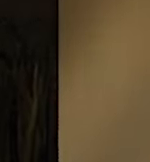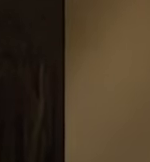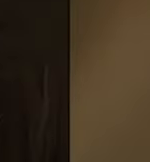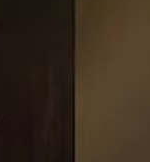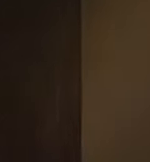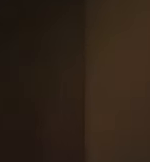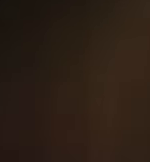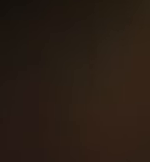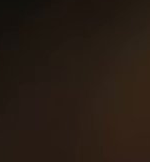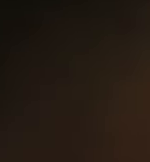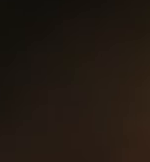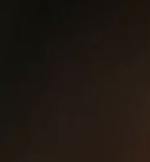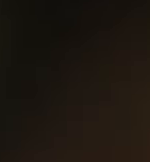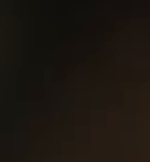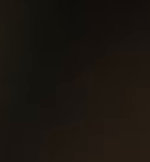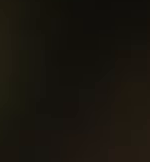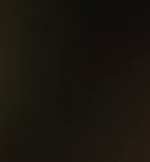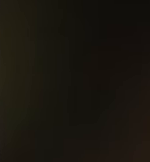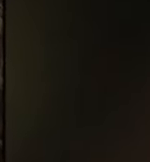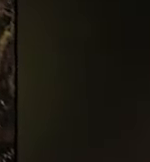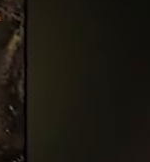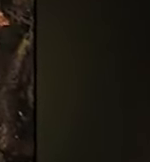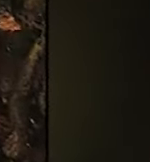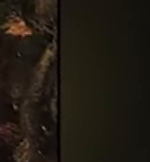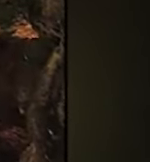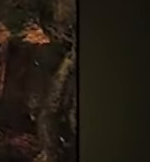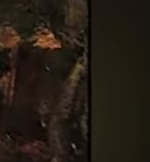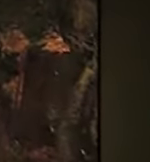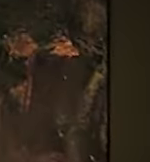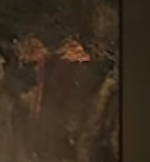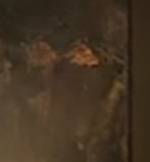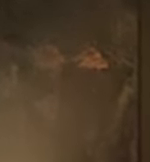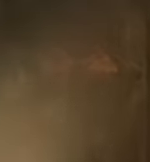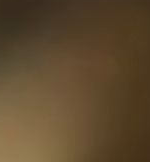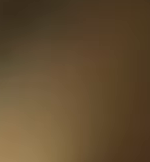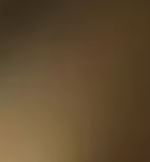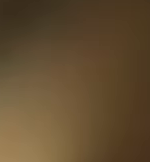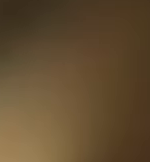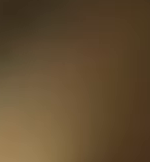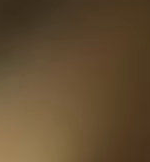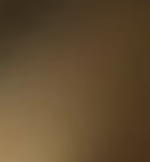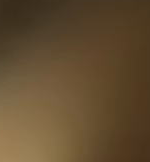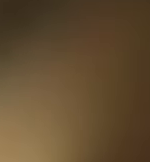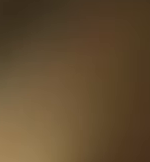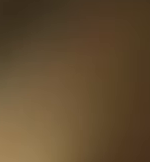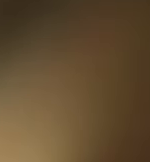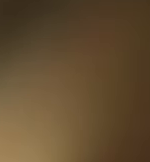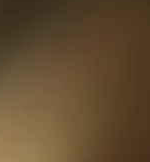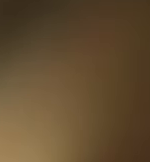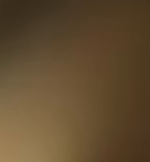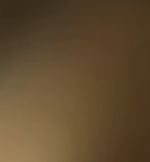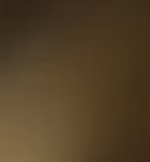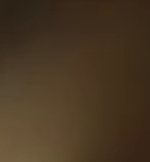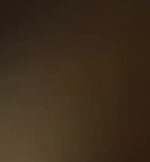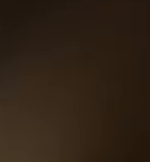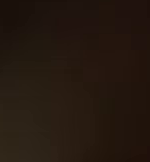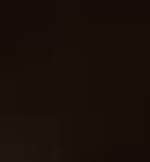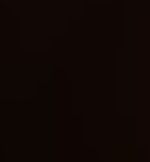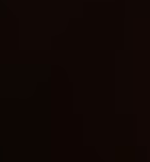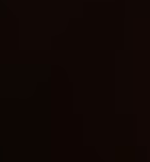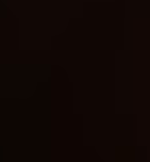después. El claroscuro se convirtió en el medio de expresión que marcaría el estilo de Rembrandt hacia el año